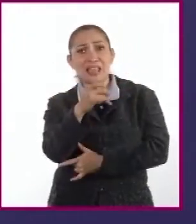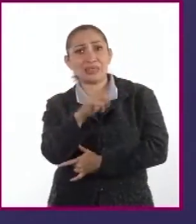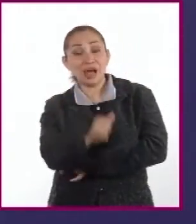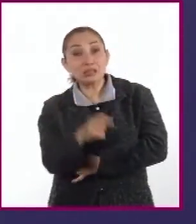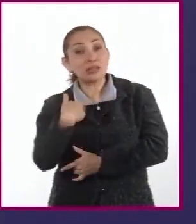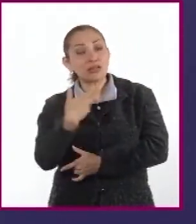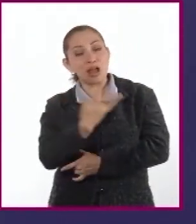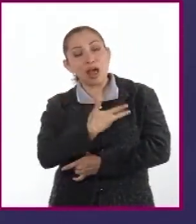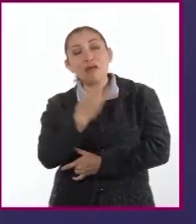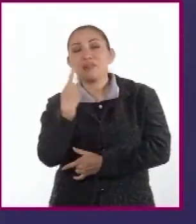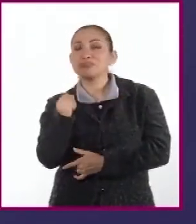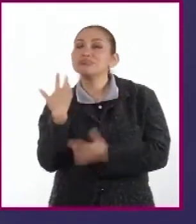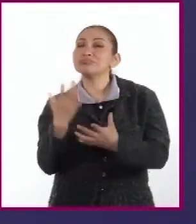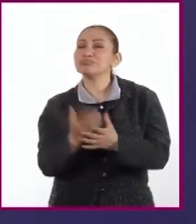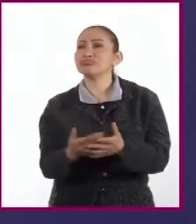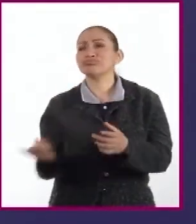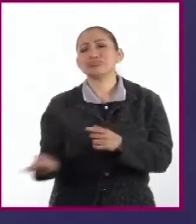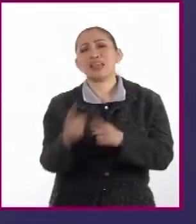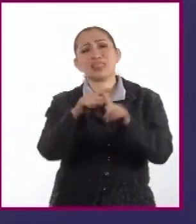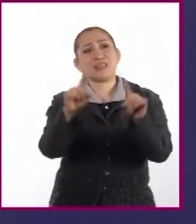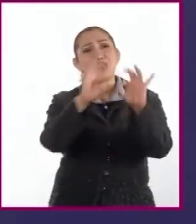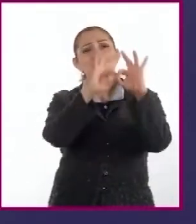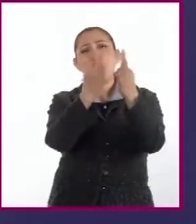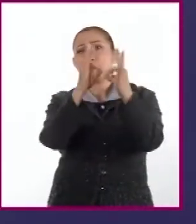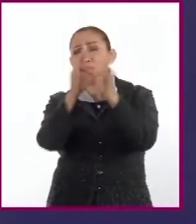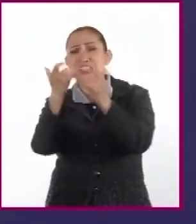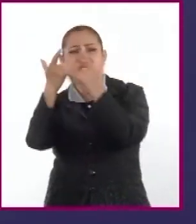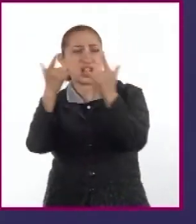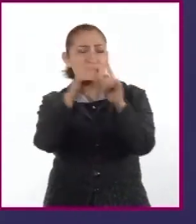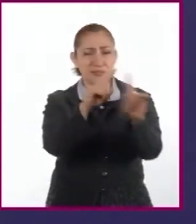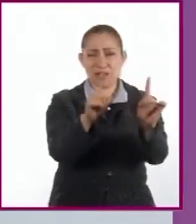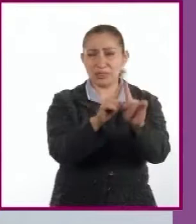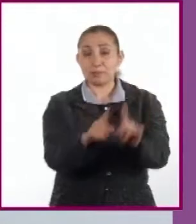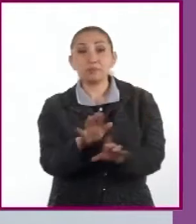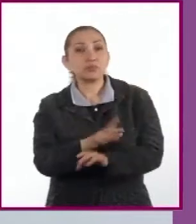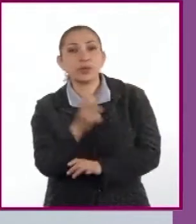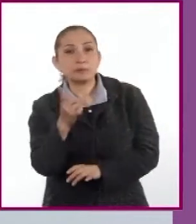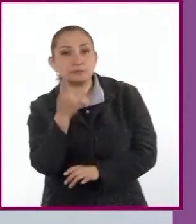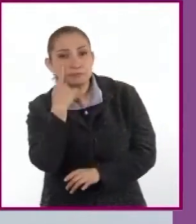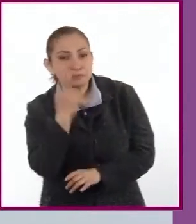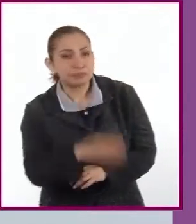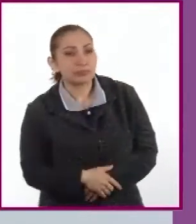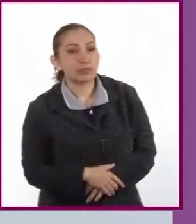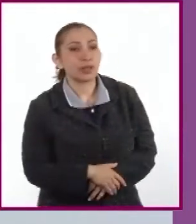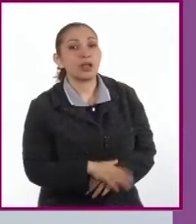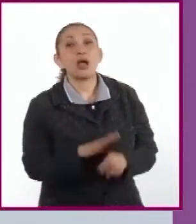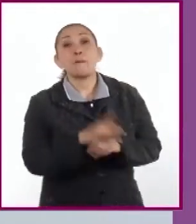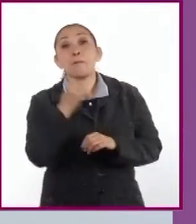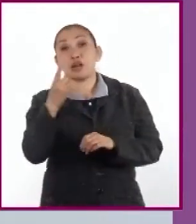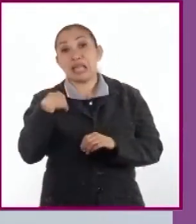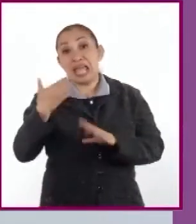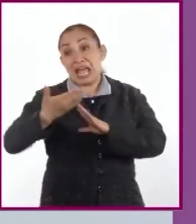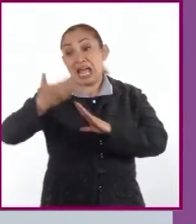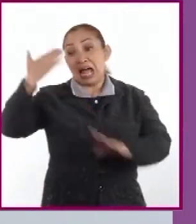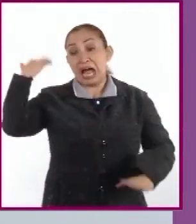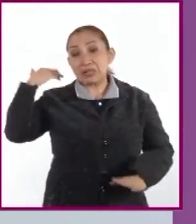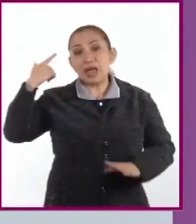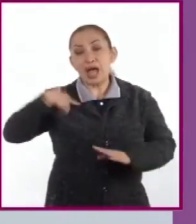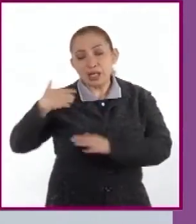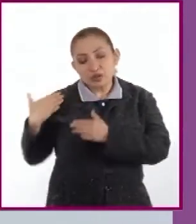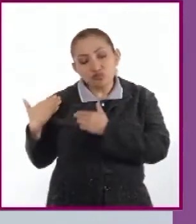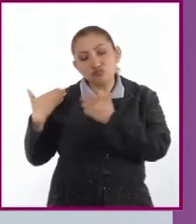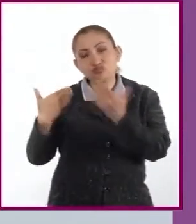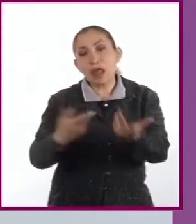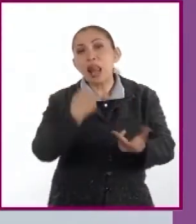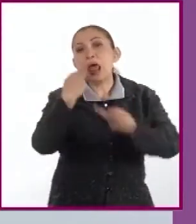que tengamos una infinidad de versiones de ellas. ¿Por qué? Bueno, es que en un principio fueron transmitidas